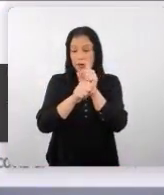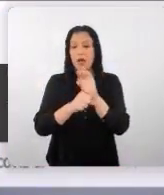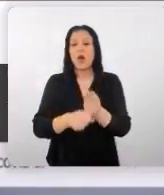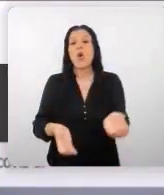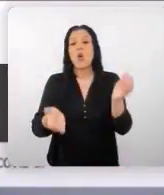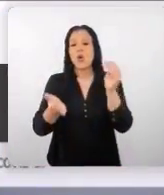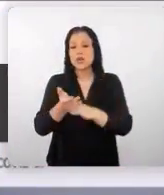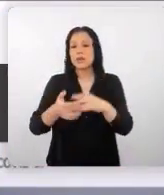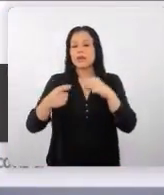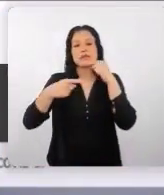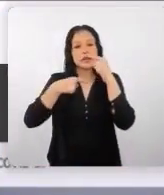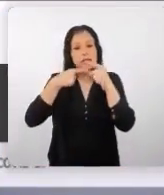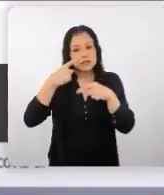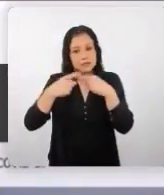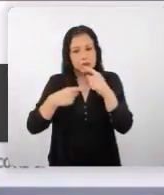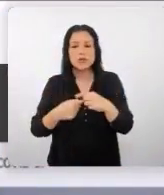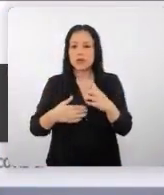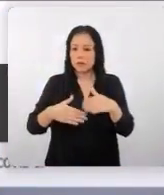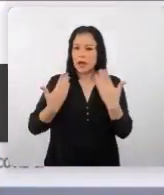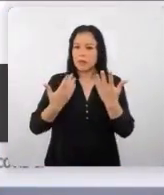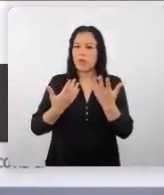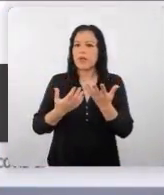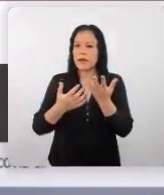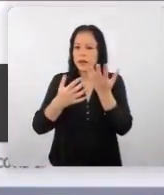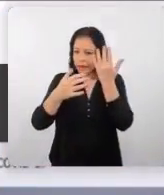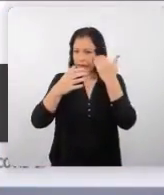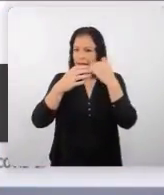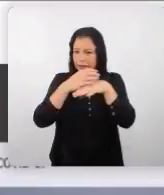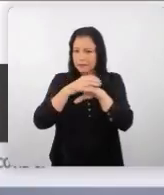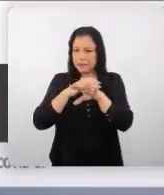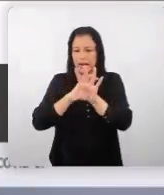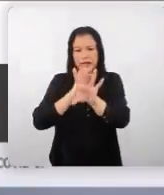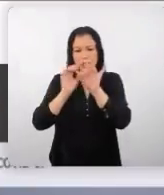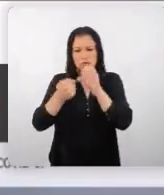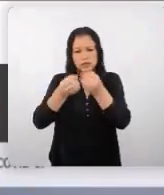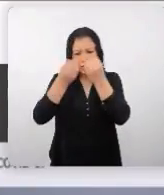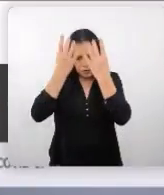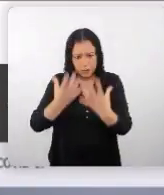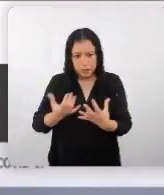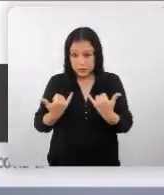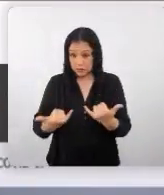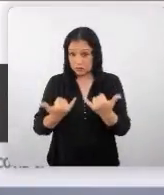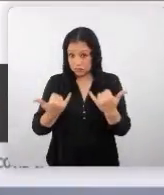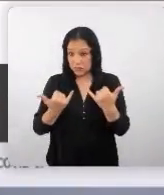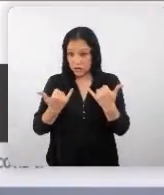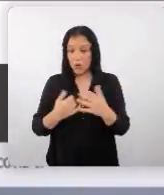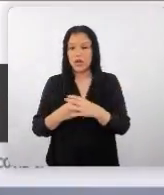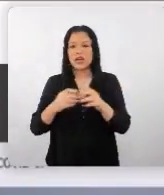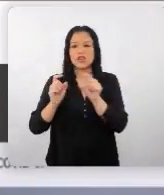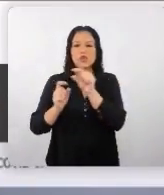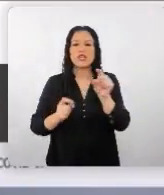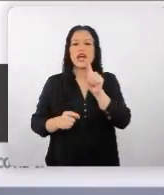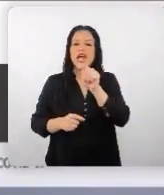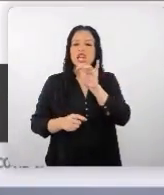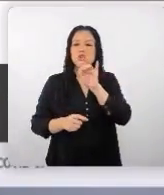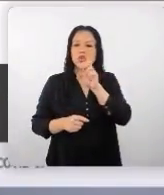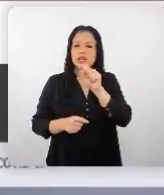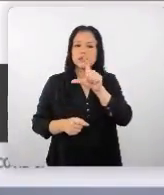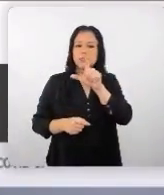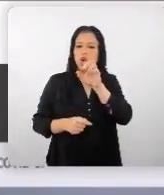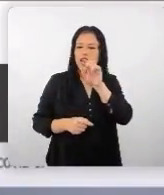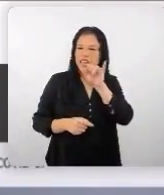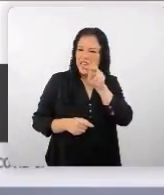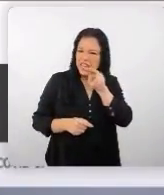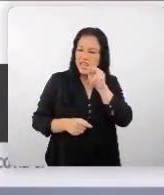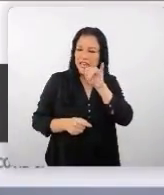les comento que van a poder ingresar y encontrar toda esta información en turismoin.pe.